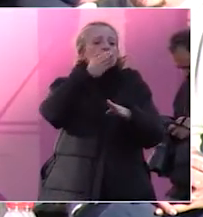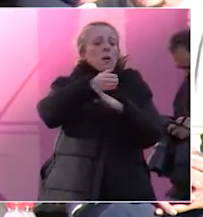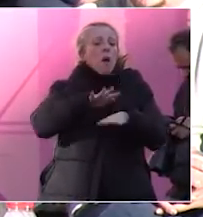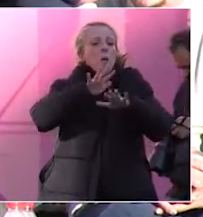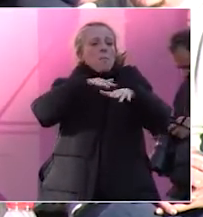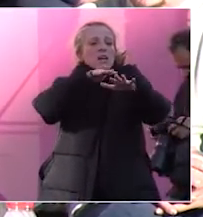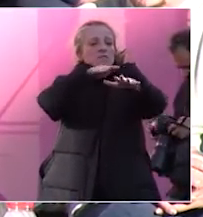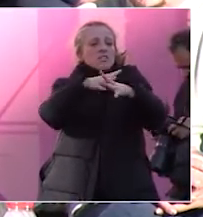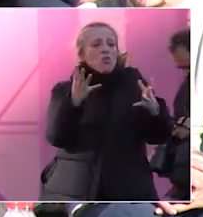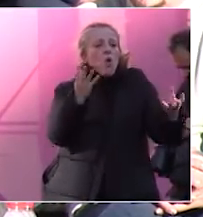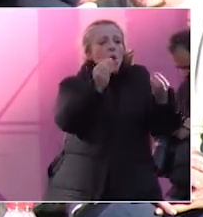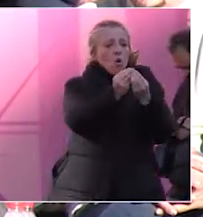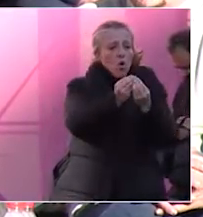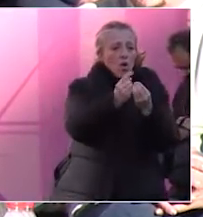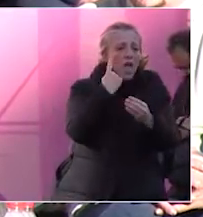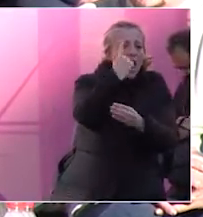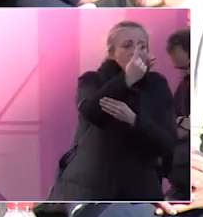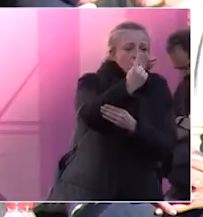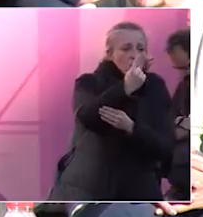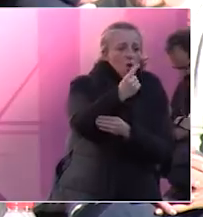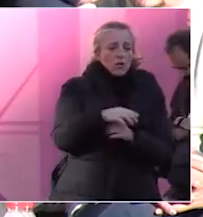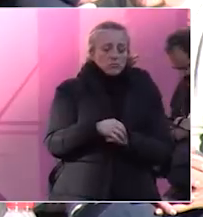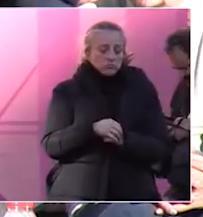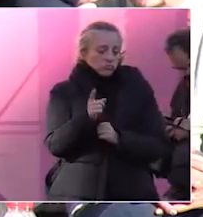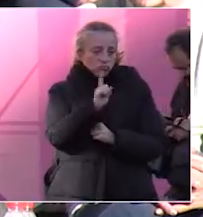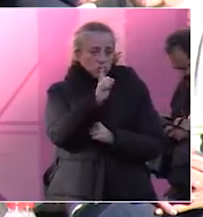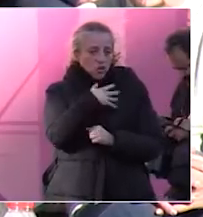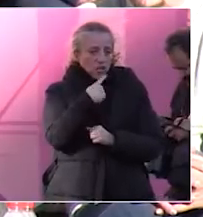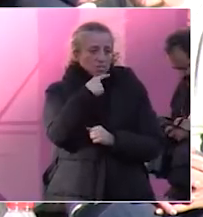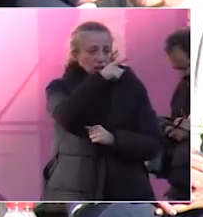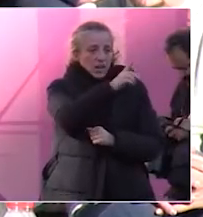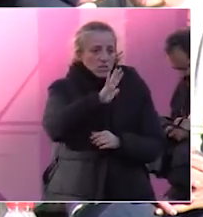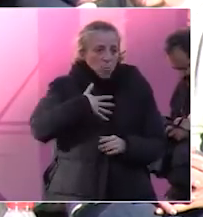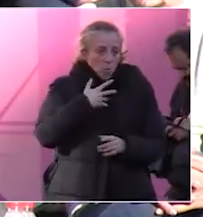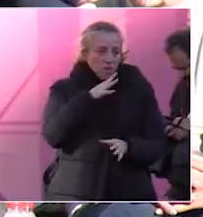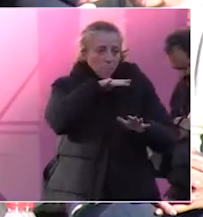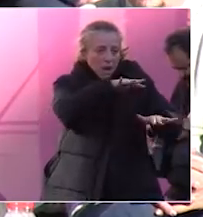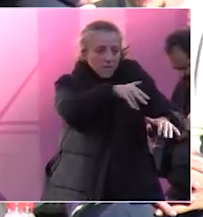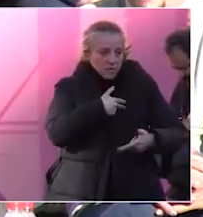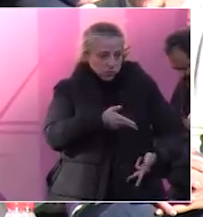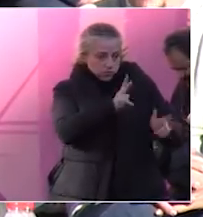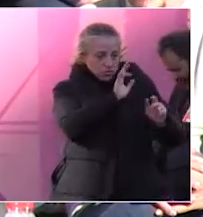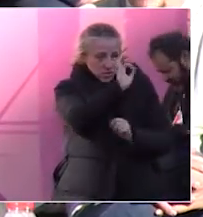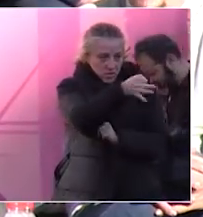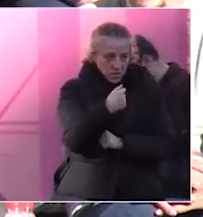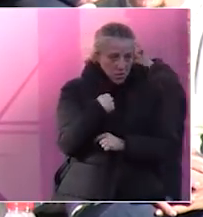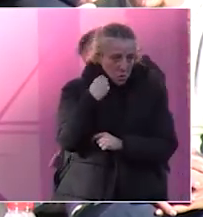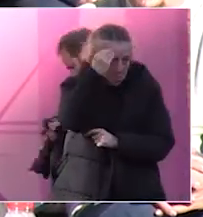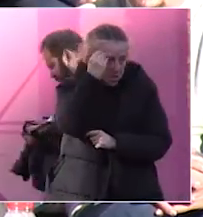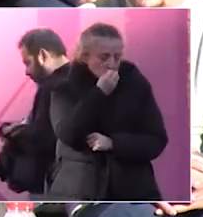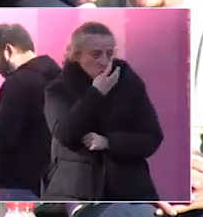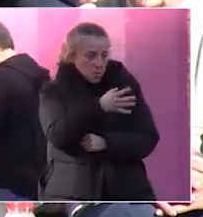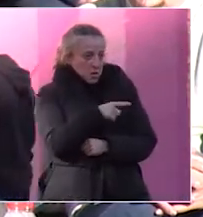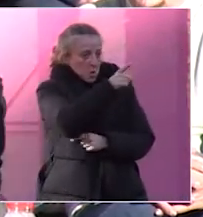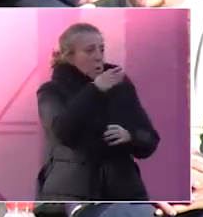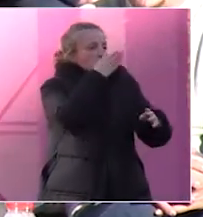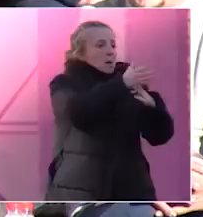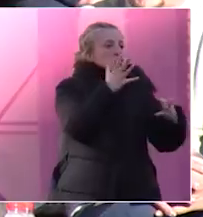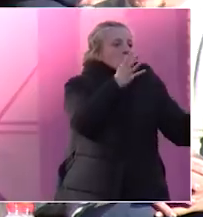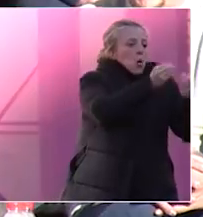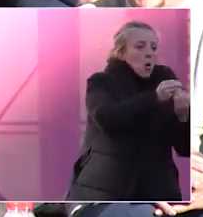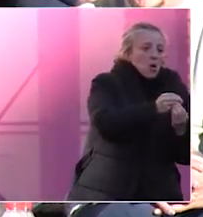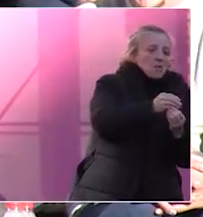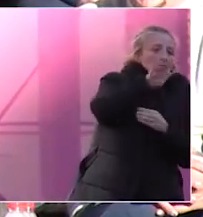Albiol. Tiene todo el derecho a ejercer su derecho de manifestación. Me parece muy bien que vaya a la manifestación con la Falange o con quien